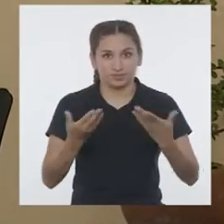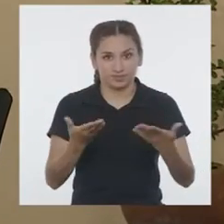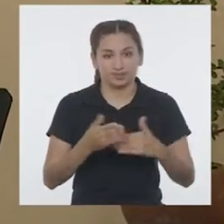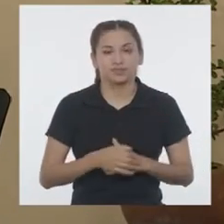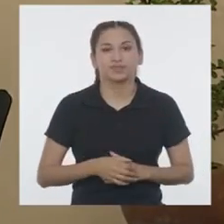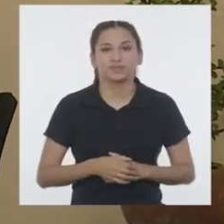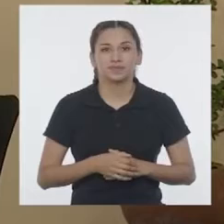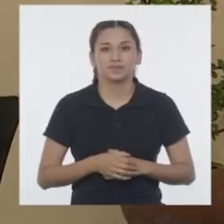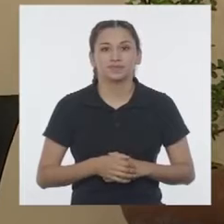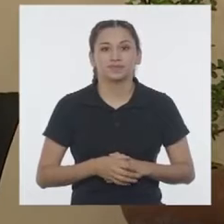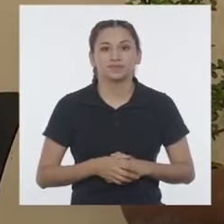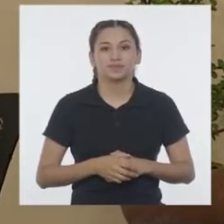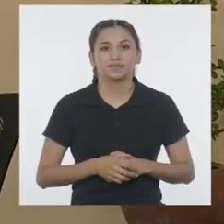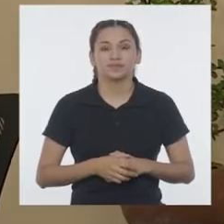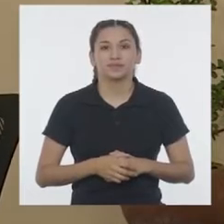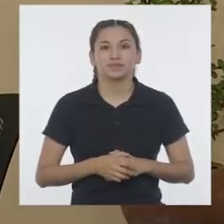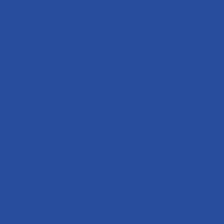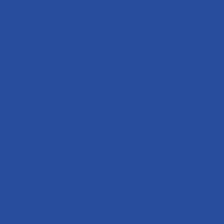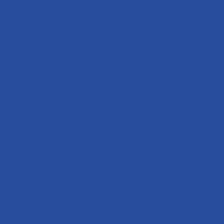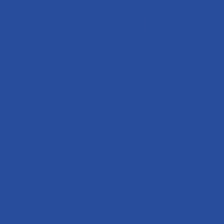testimonio?